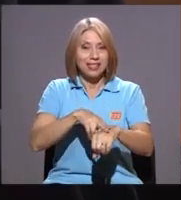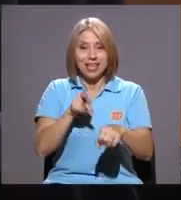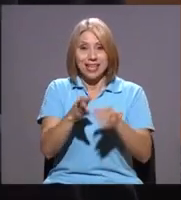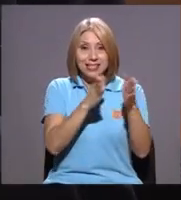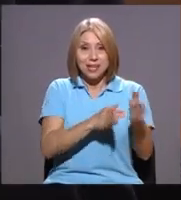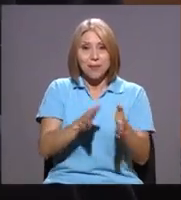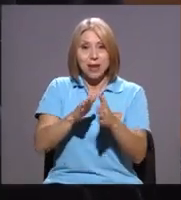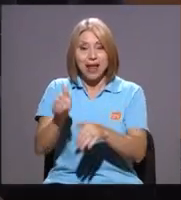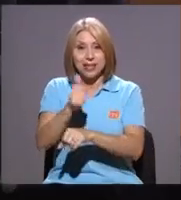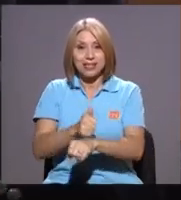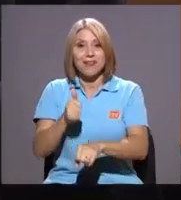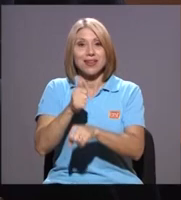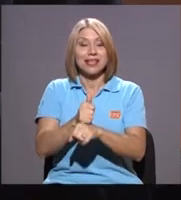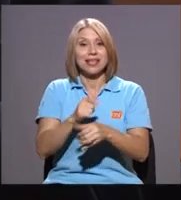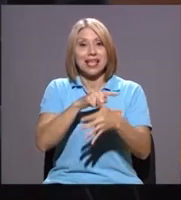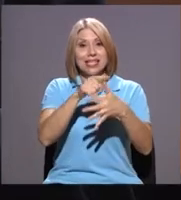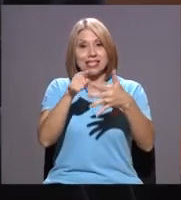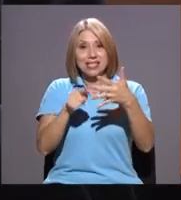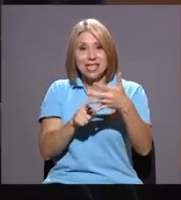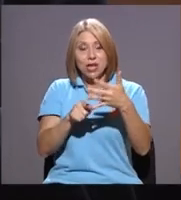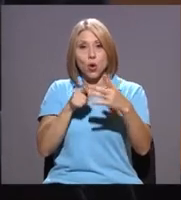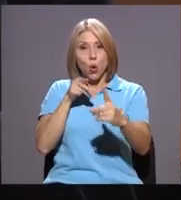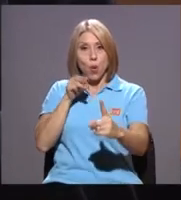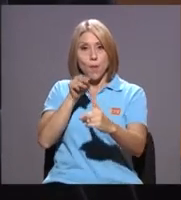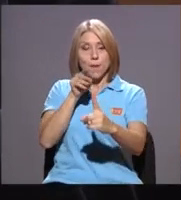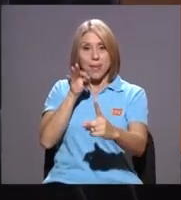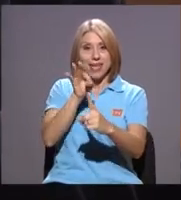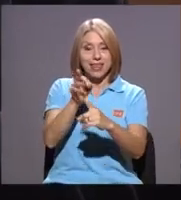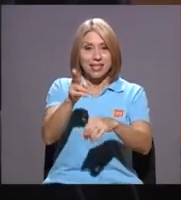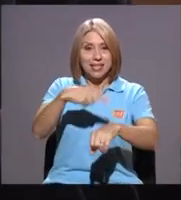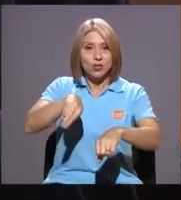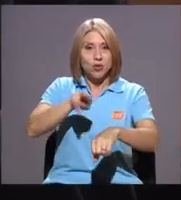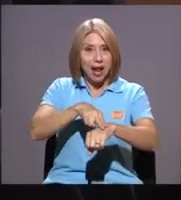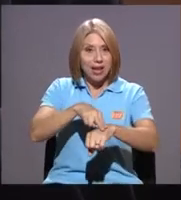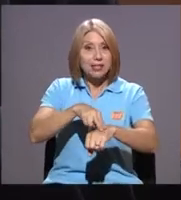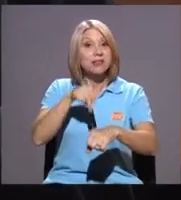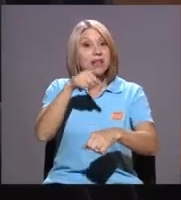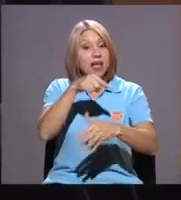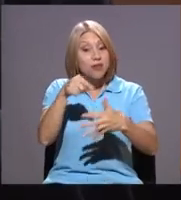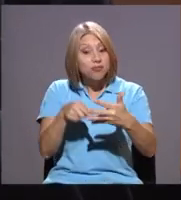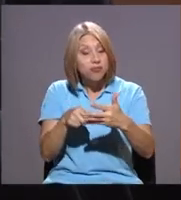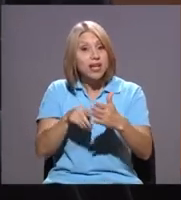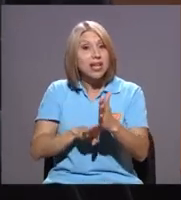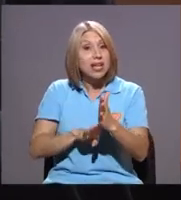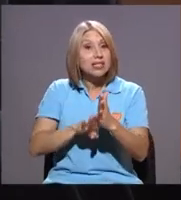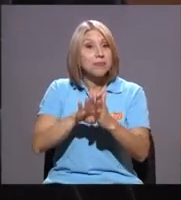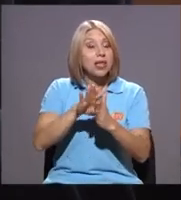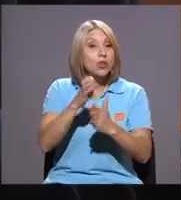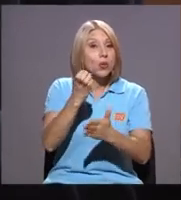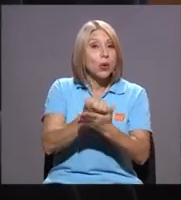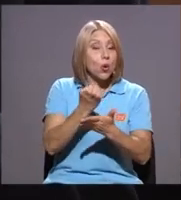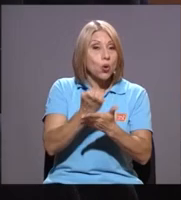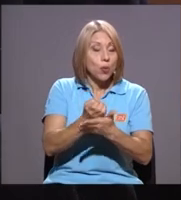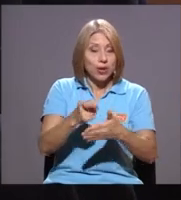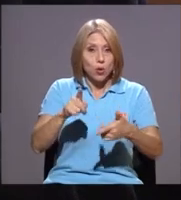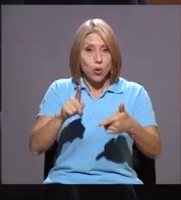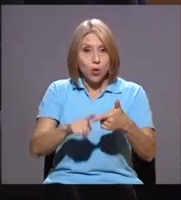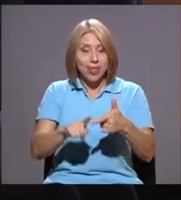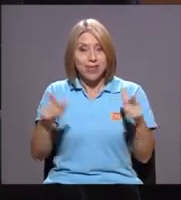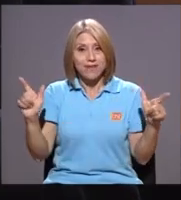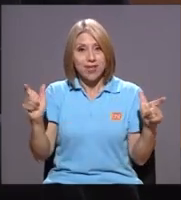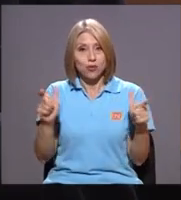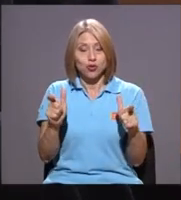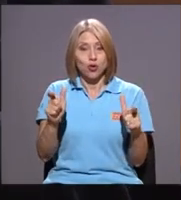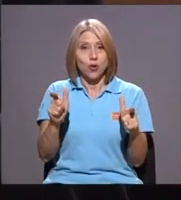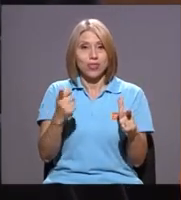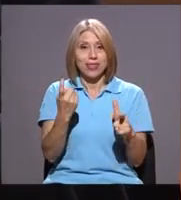metas nacionales. Metas en términos de crecimiento económico, reducción del desempleo,